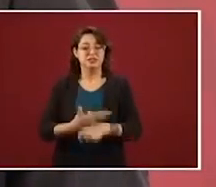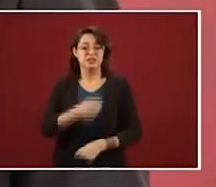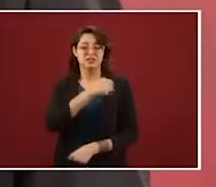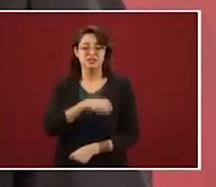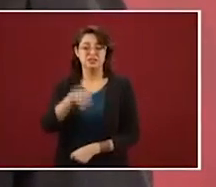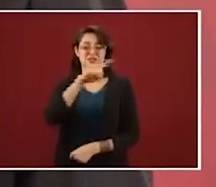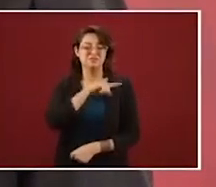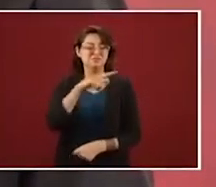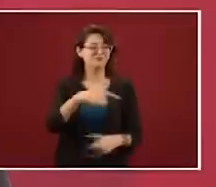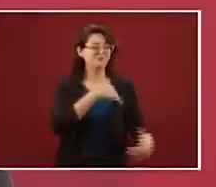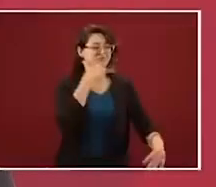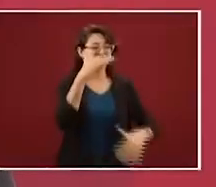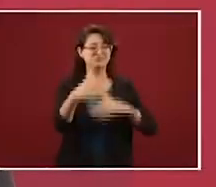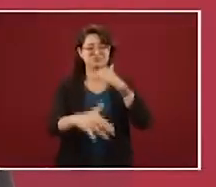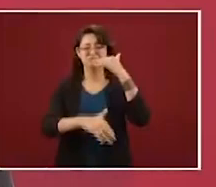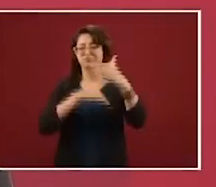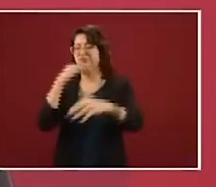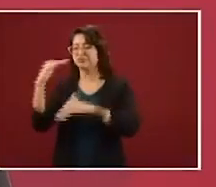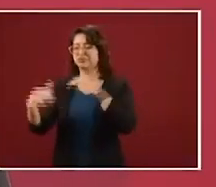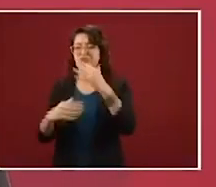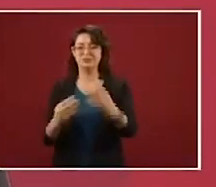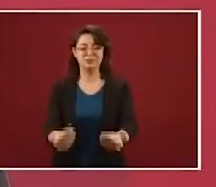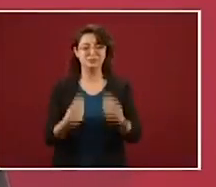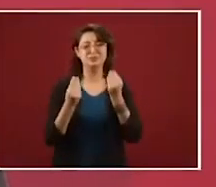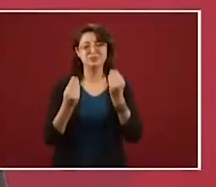en todos lados,